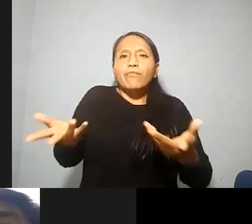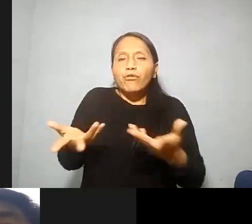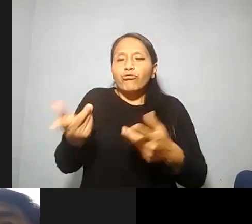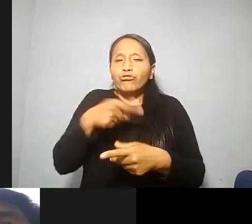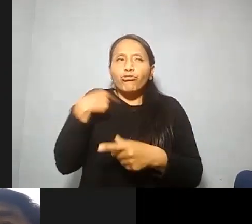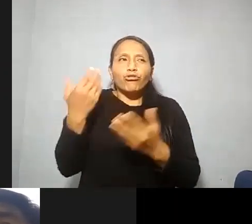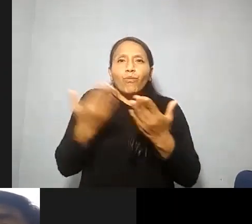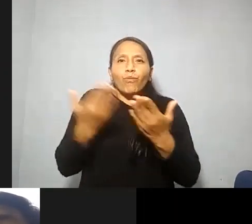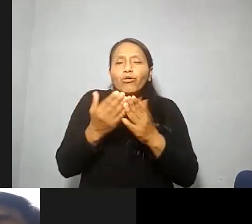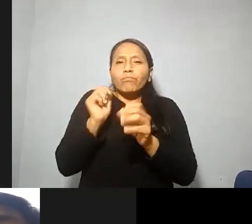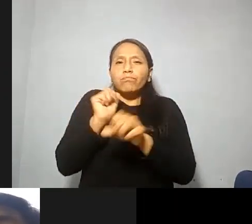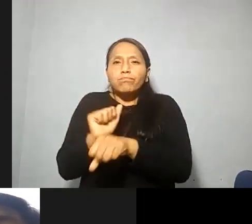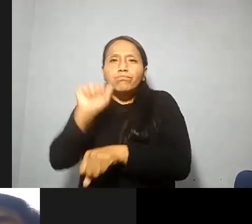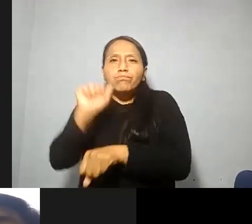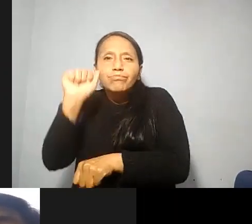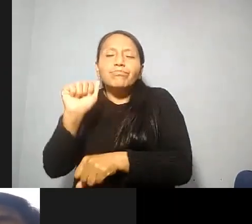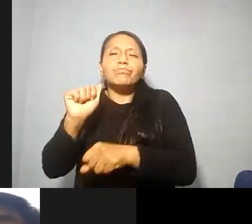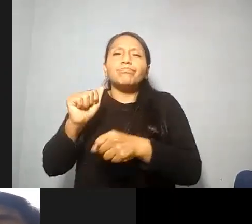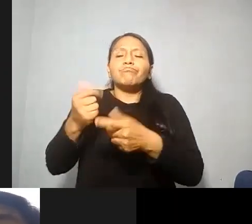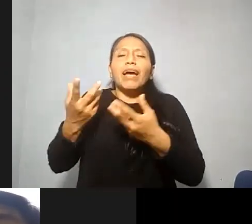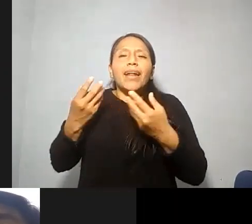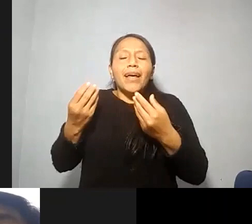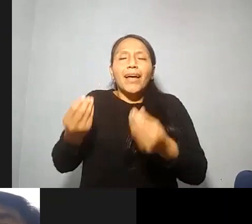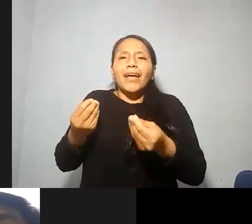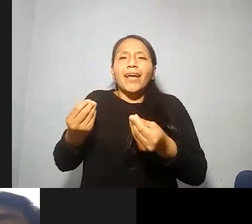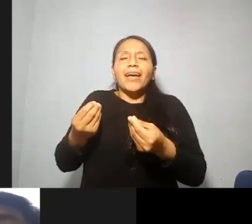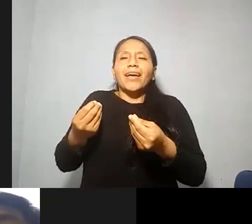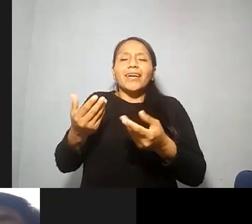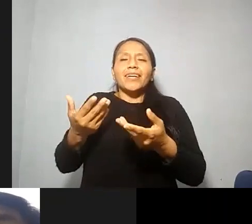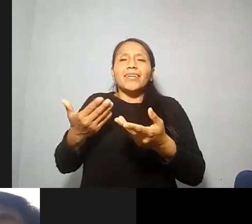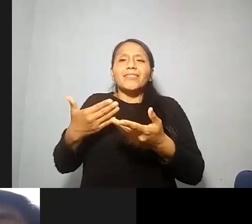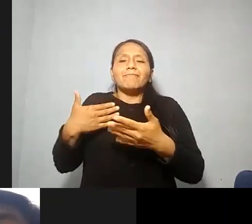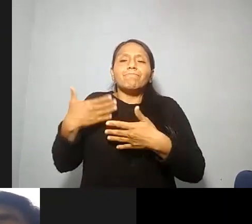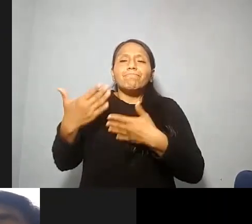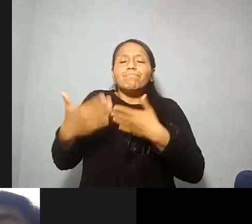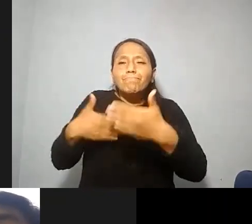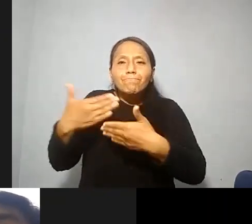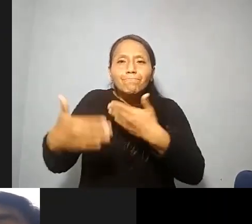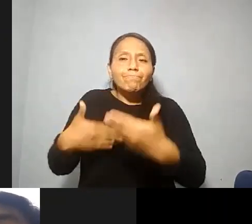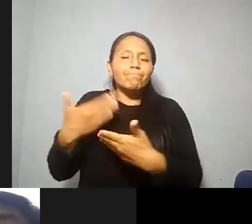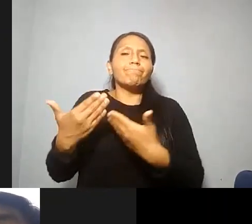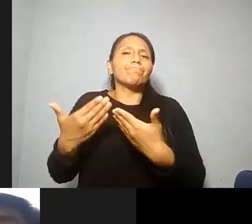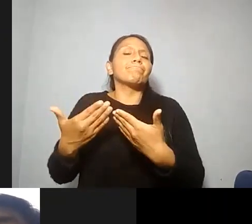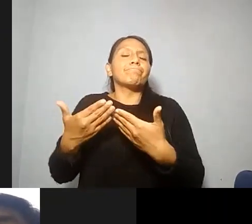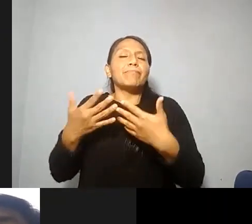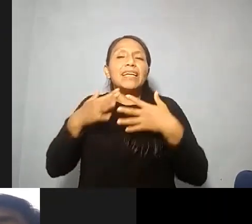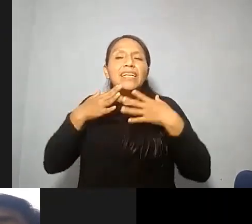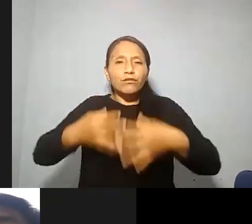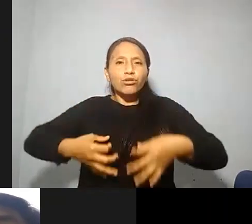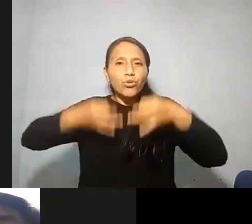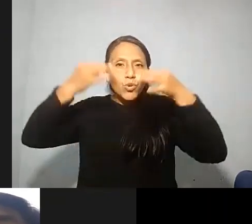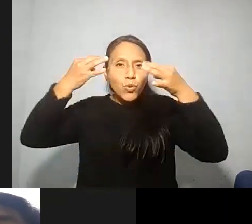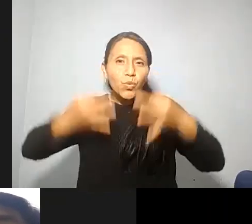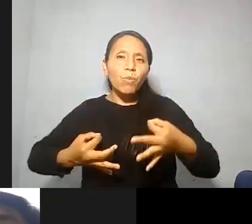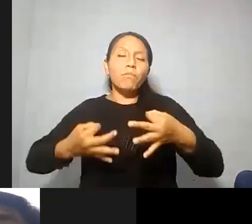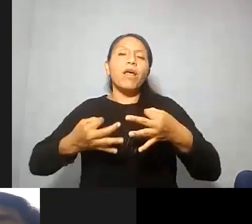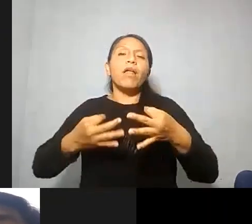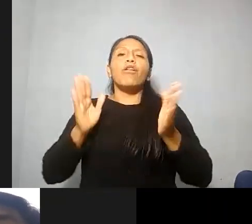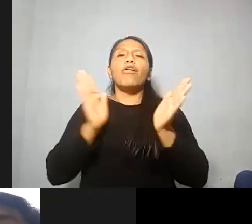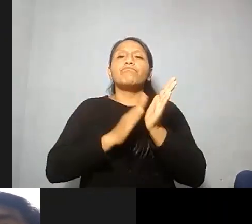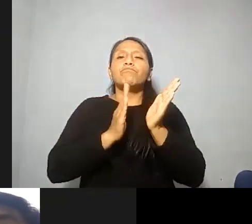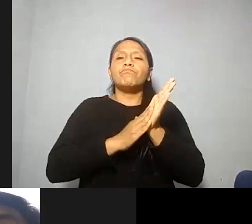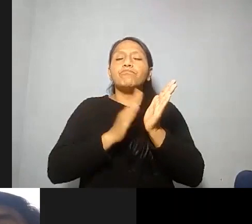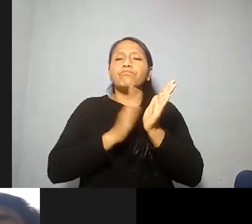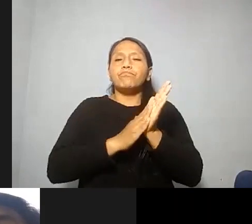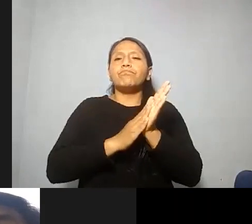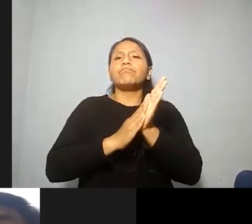como graduados, para de alguna manera, ¿no?, poder hacer que se cumplan lo que está establecido en